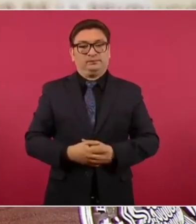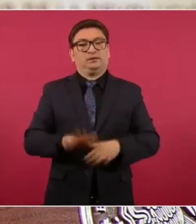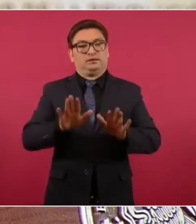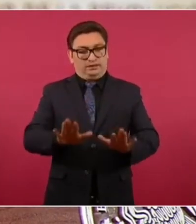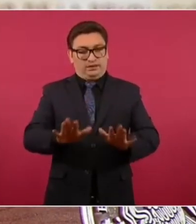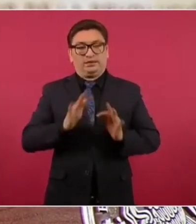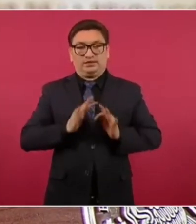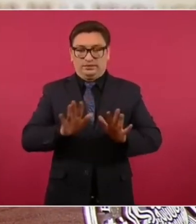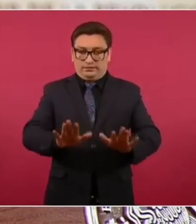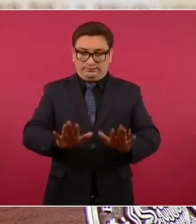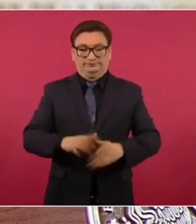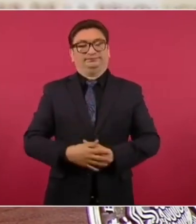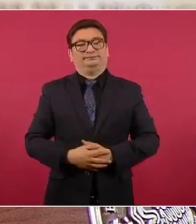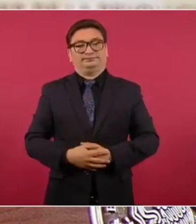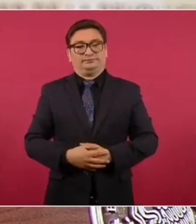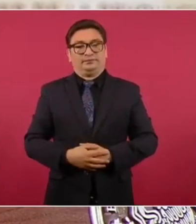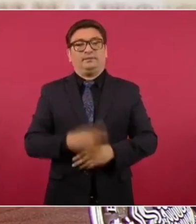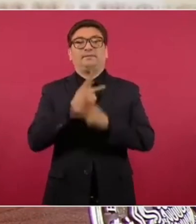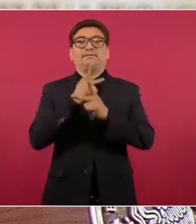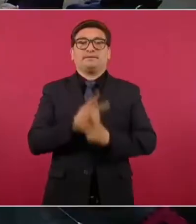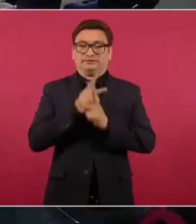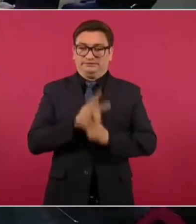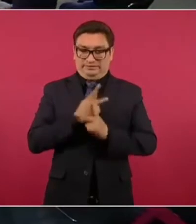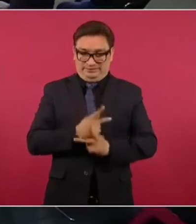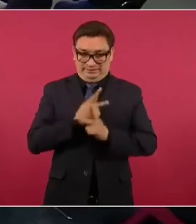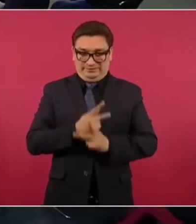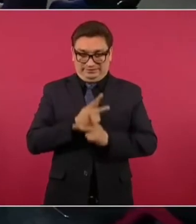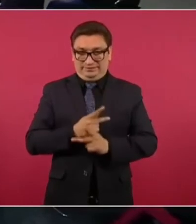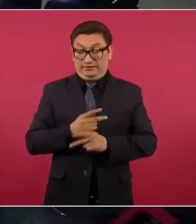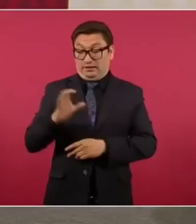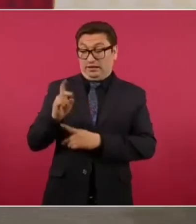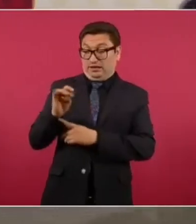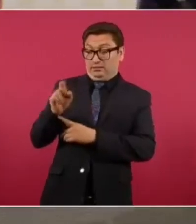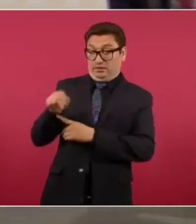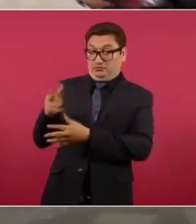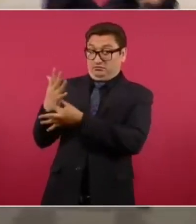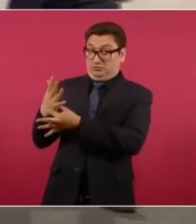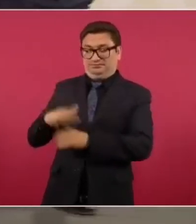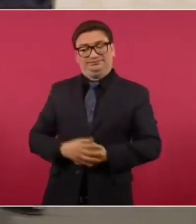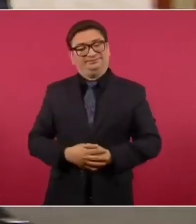con serenidad y paciencia, diría Calimán.